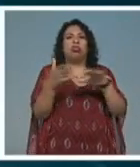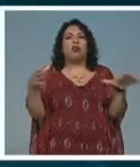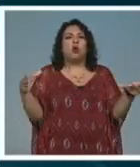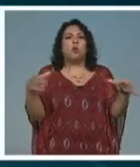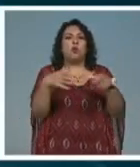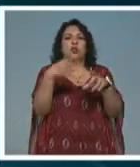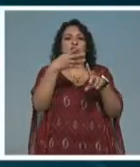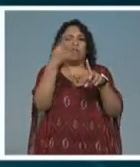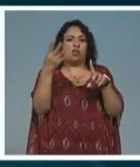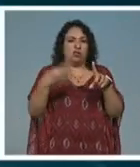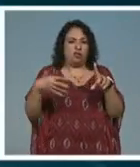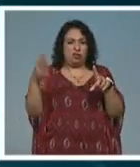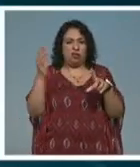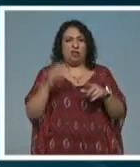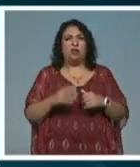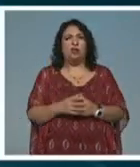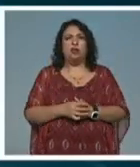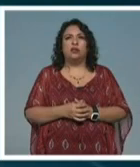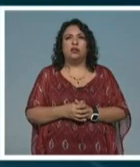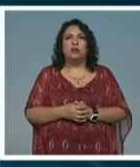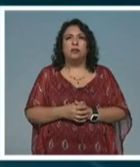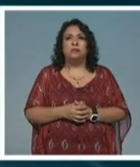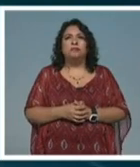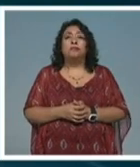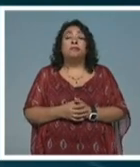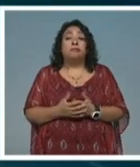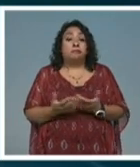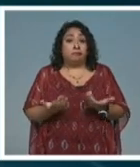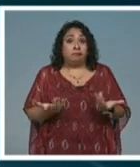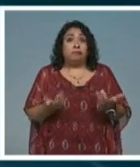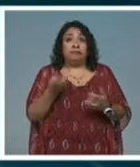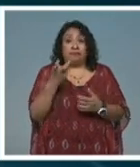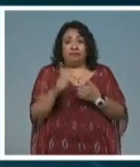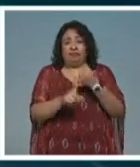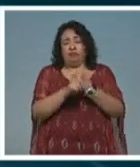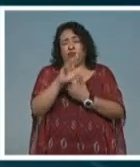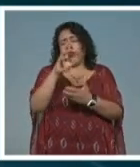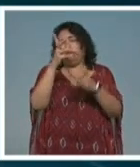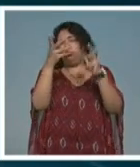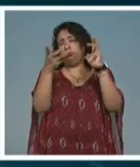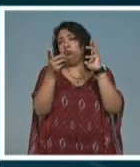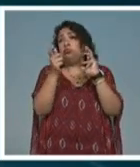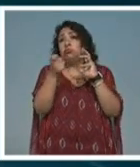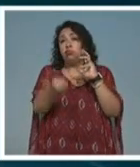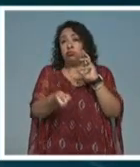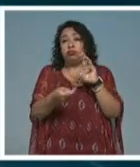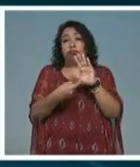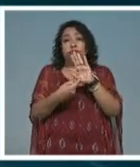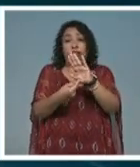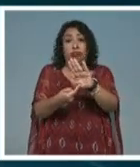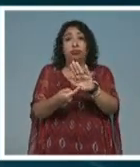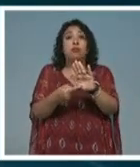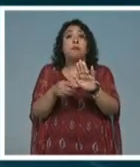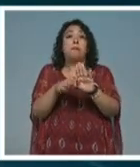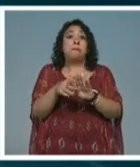comunidad LGBTIQ+. Pues bueno, estos disturbios son el referente porque es la primera vez